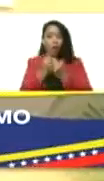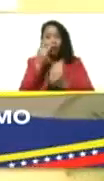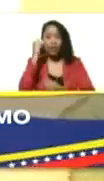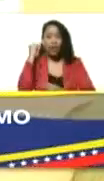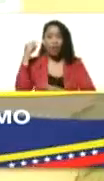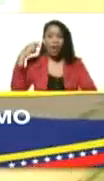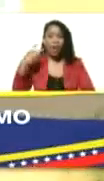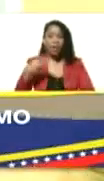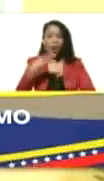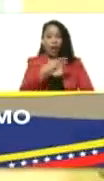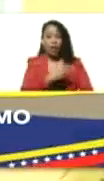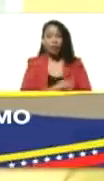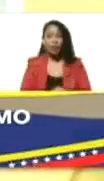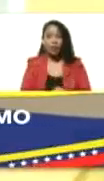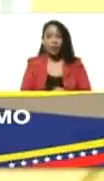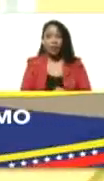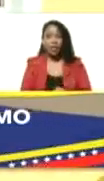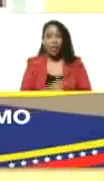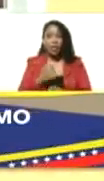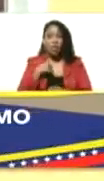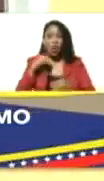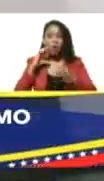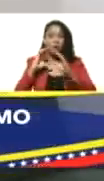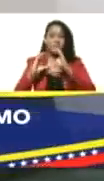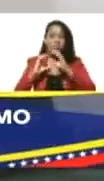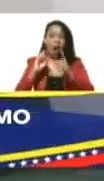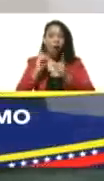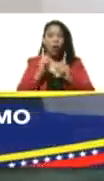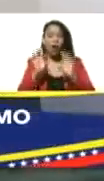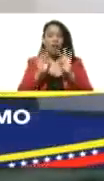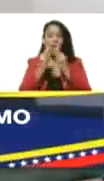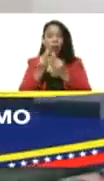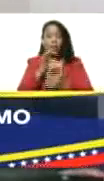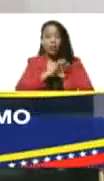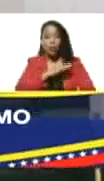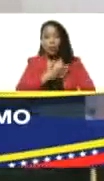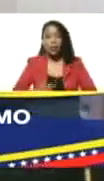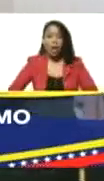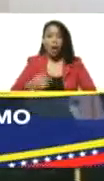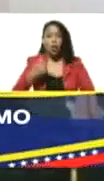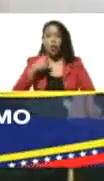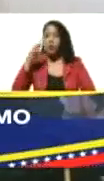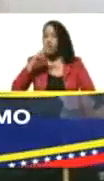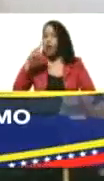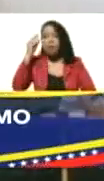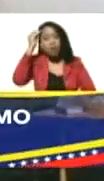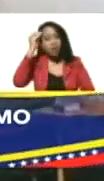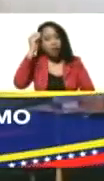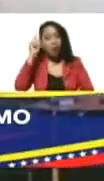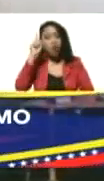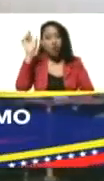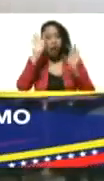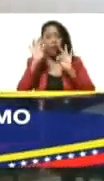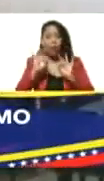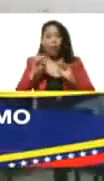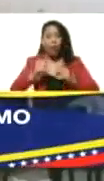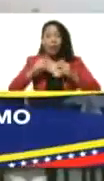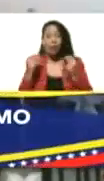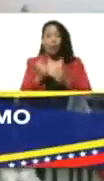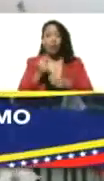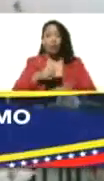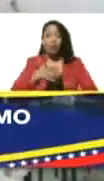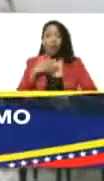las Tejerías. Como estaba conversando con alguna de las familias, señor presidente, nunca pensaron que de una manera tan rápida ellas